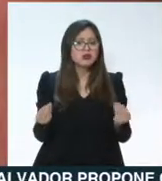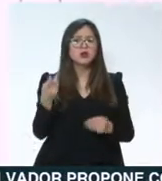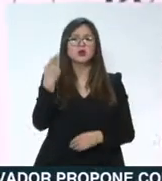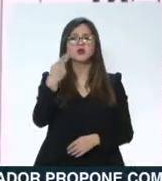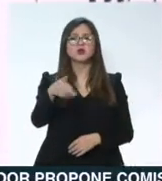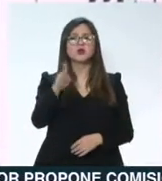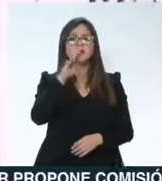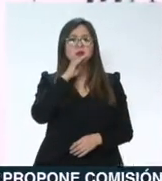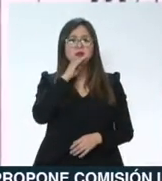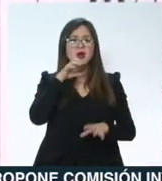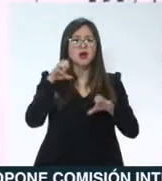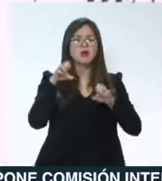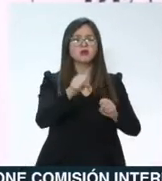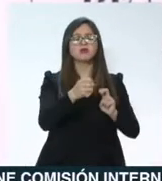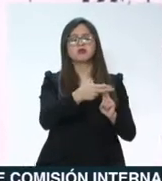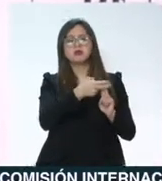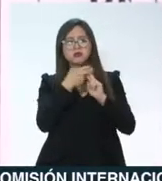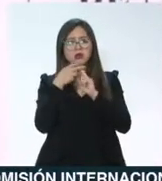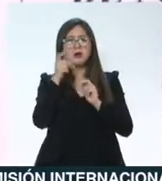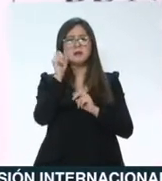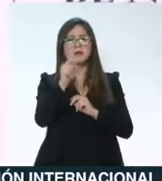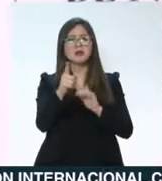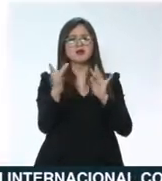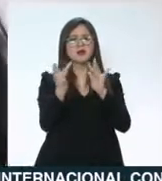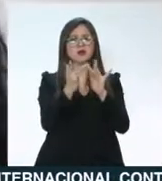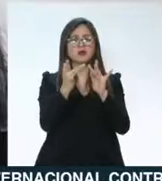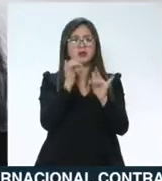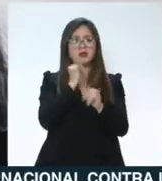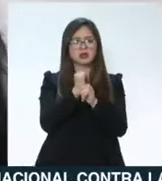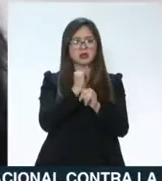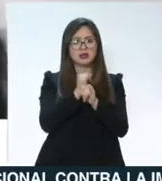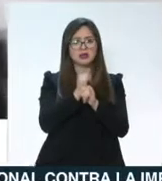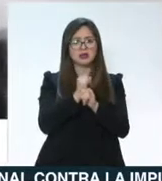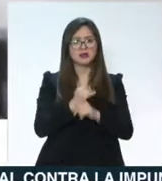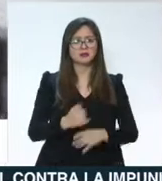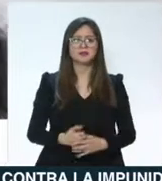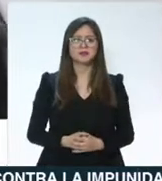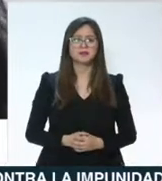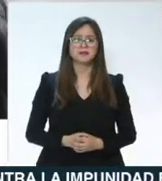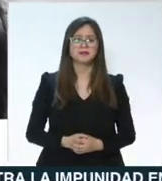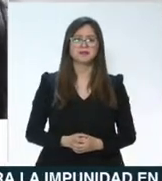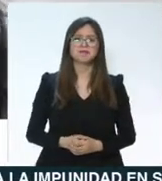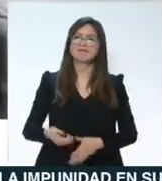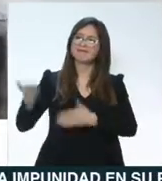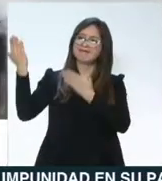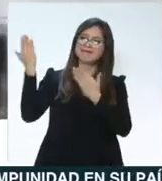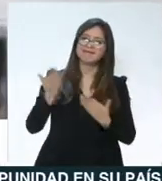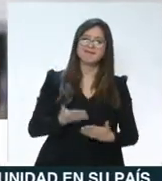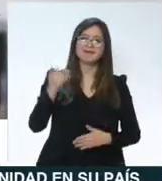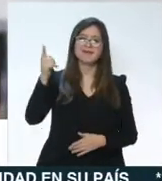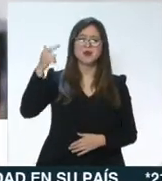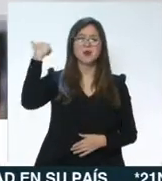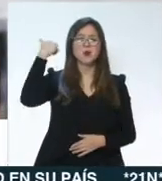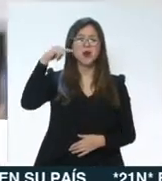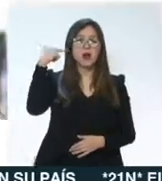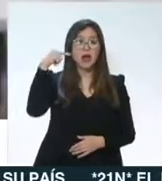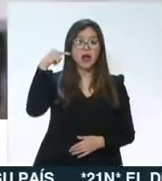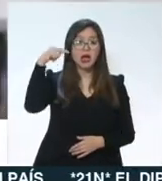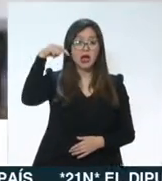cuyo hijo fue raptado a través de las redes sociales. De Guadalajara vinieron de visita y aquí fue donde se